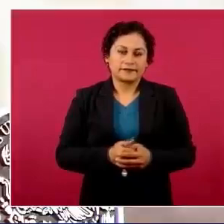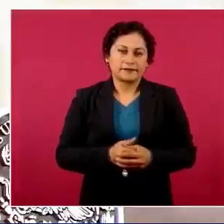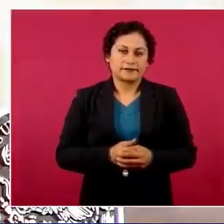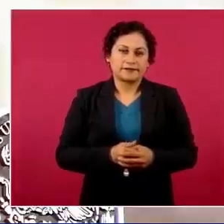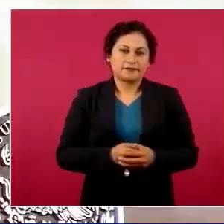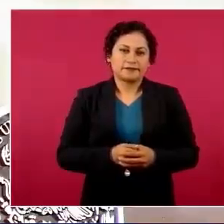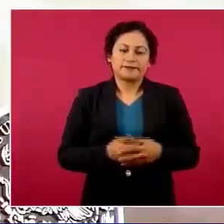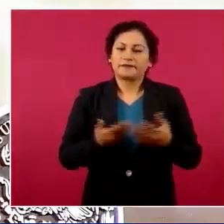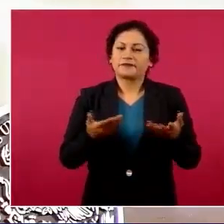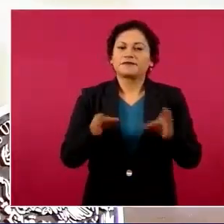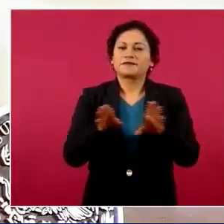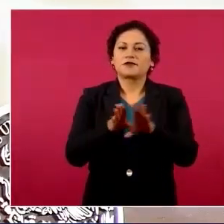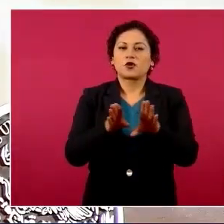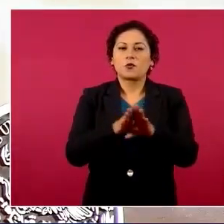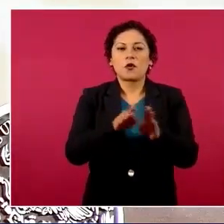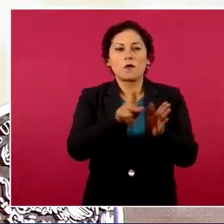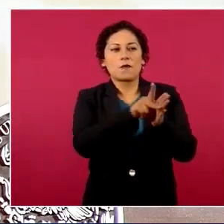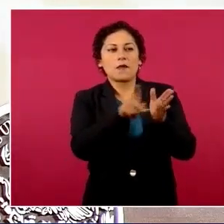los del Reforma